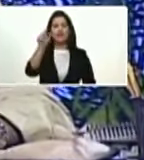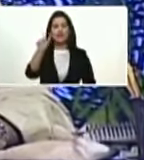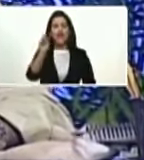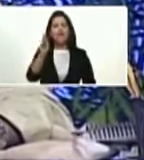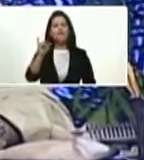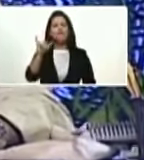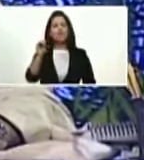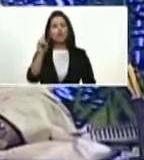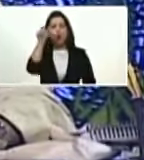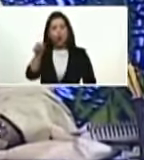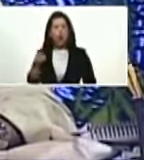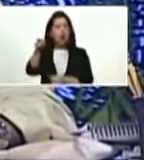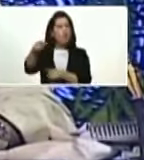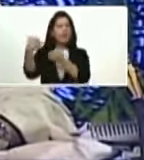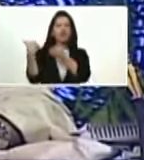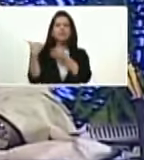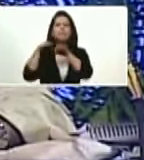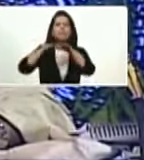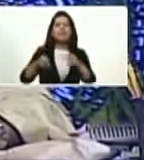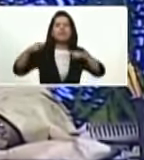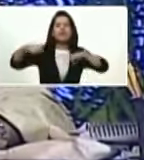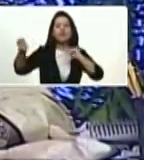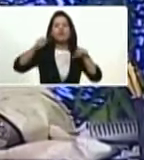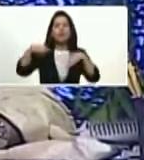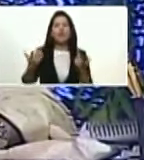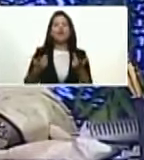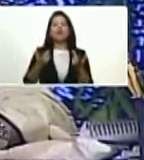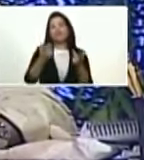Obrera y Productividad. Camarada.